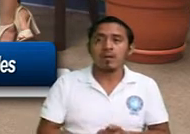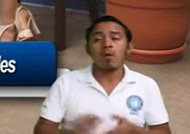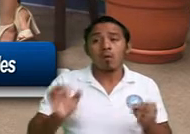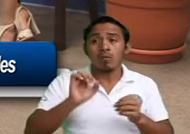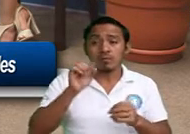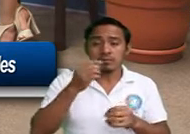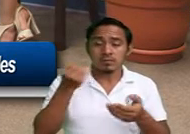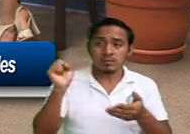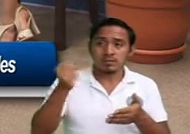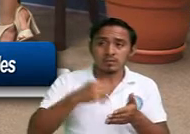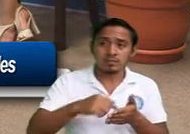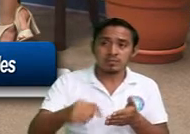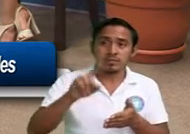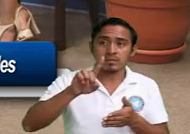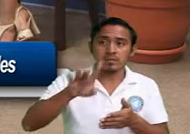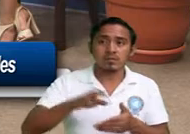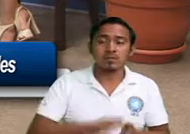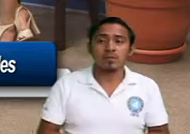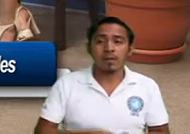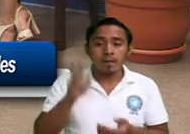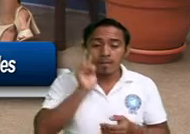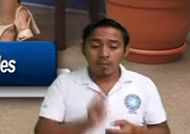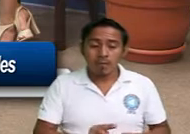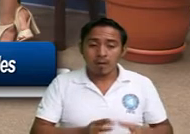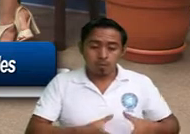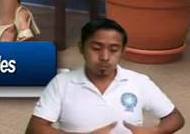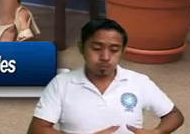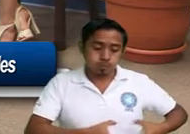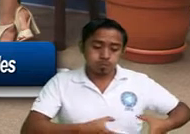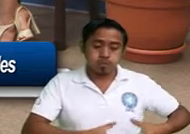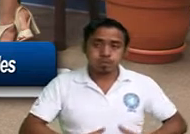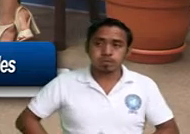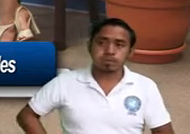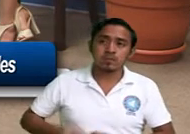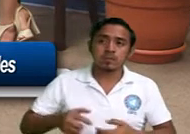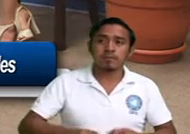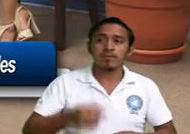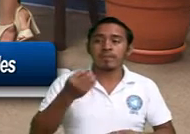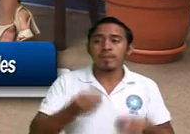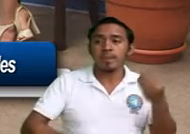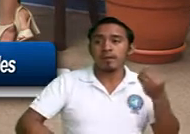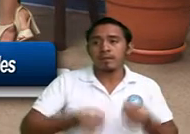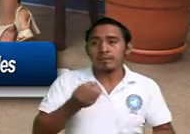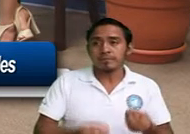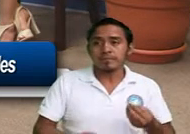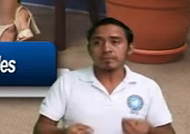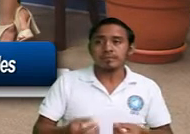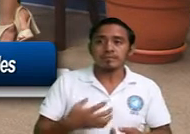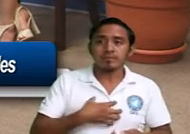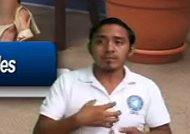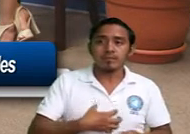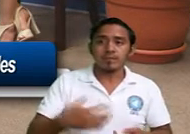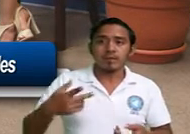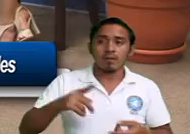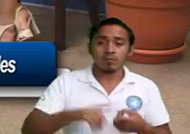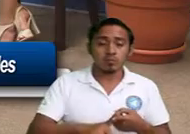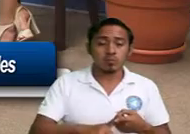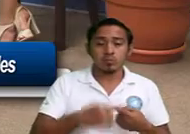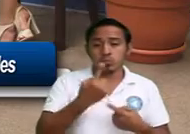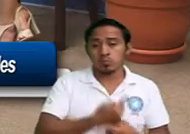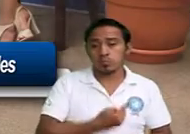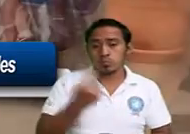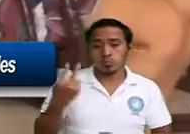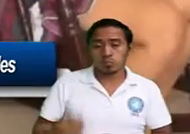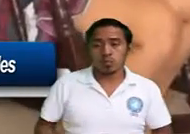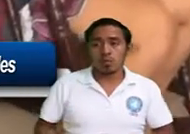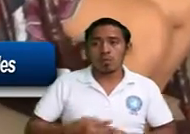semana 14, podemos ver qué cantidad de placentas tiene. Porque el pronóstico va a estar en dependencia de las placentas, si tiene una o dos